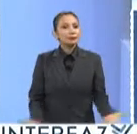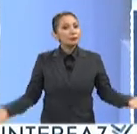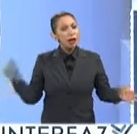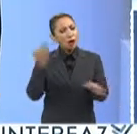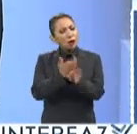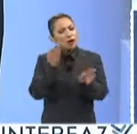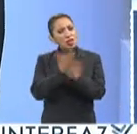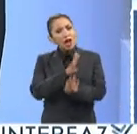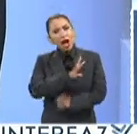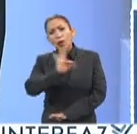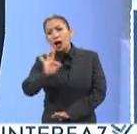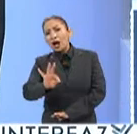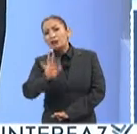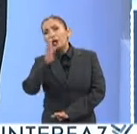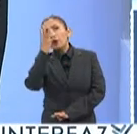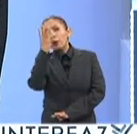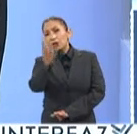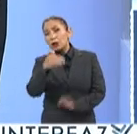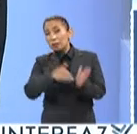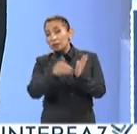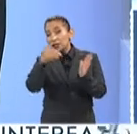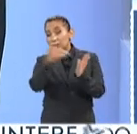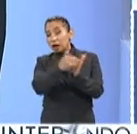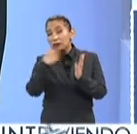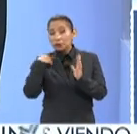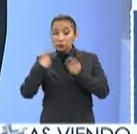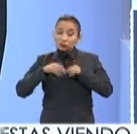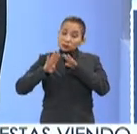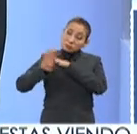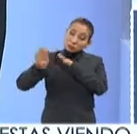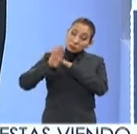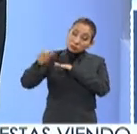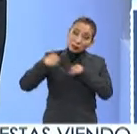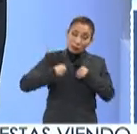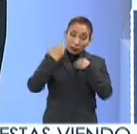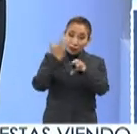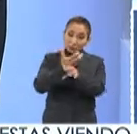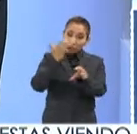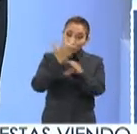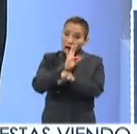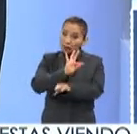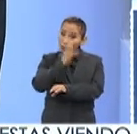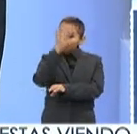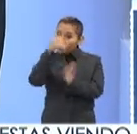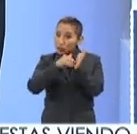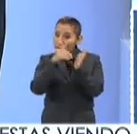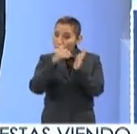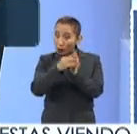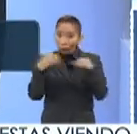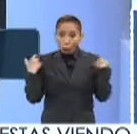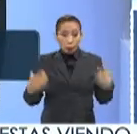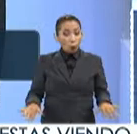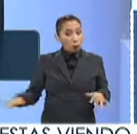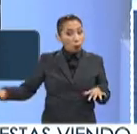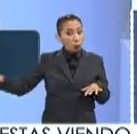Y en la actualidad hay 44 millones de inmigrantes en los Estados Unidos. 44 millones. Es una